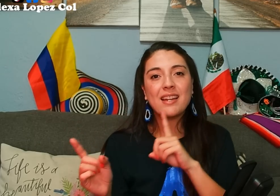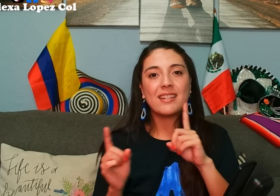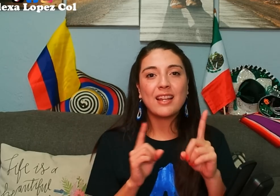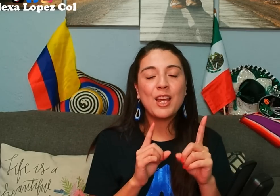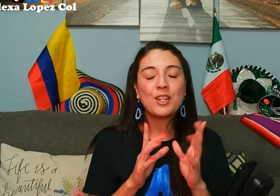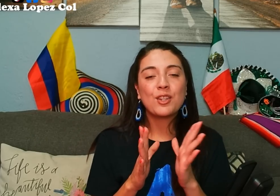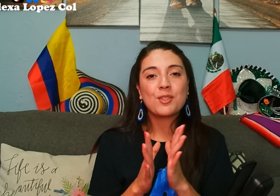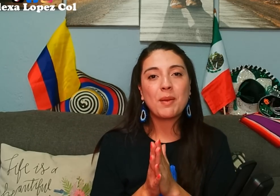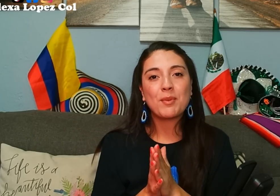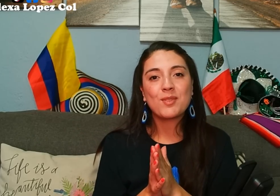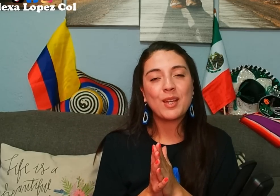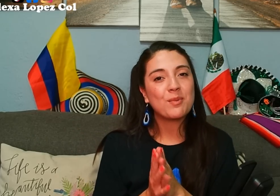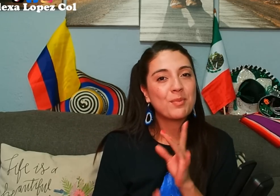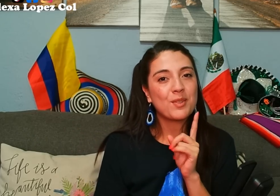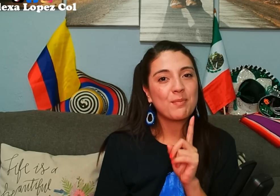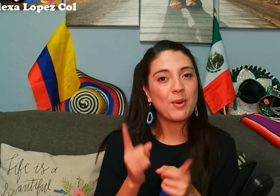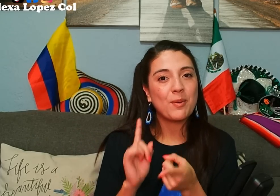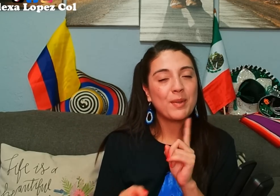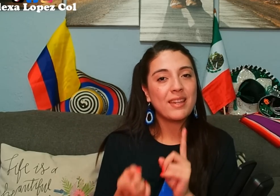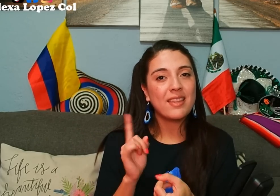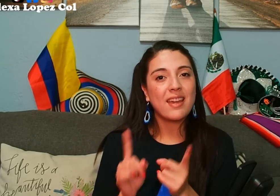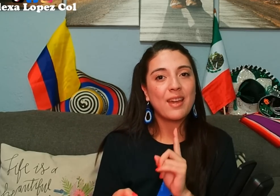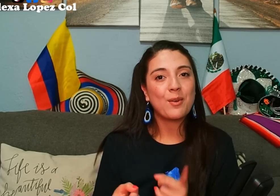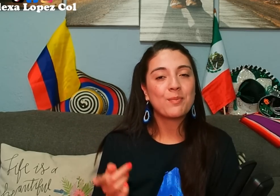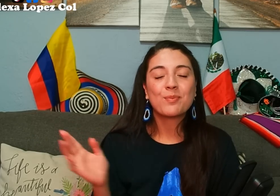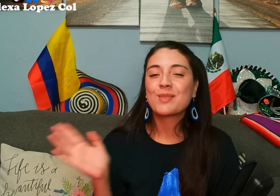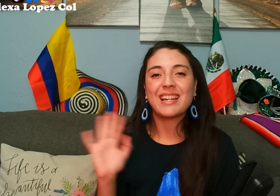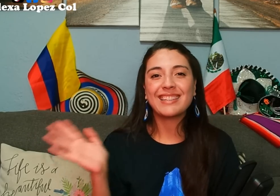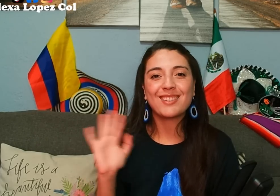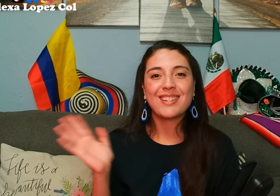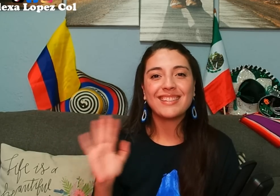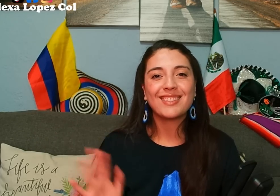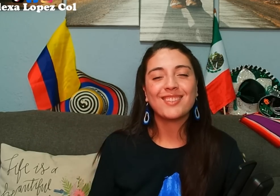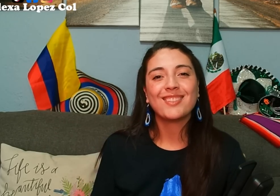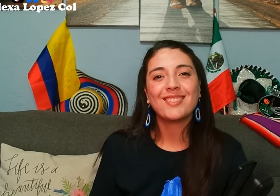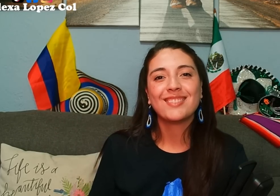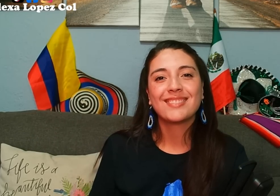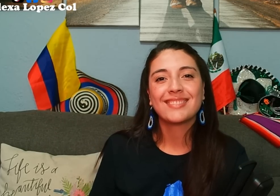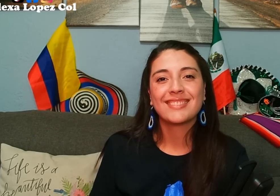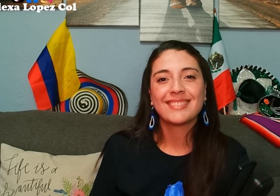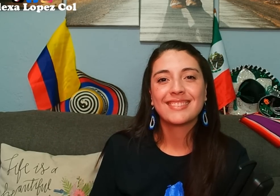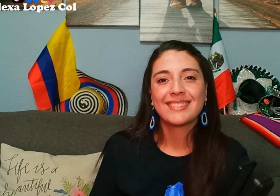colombiana. Nos vemos en un próximo video. Chaito, chaito.